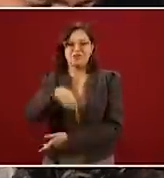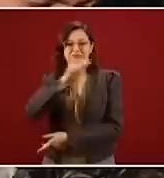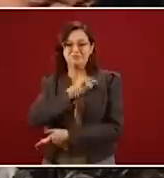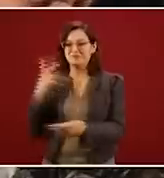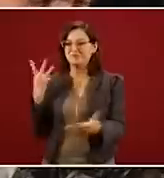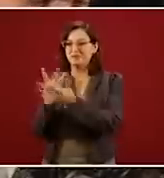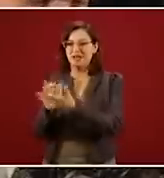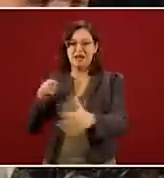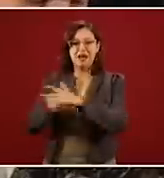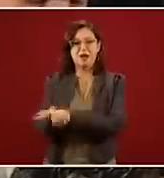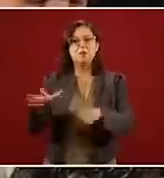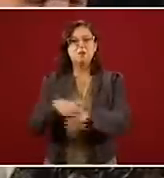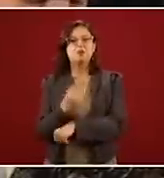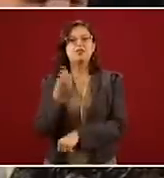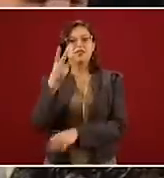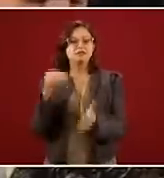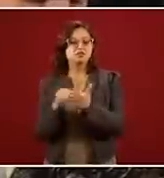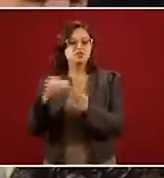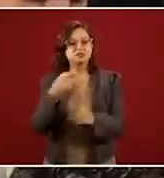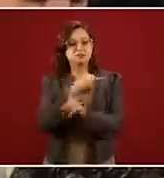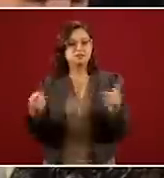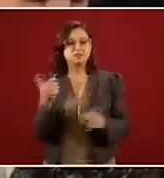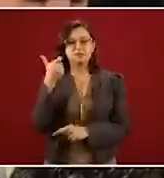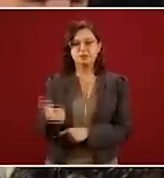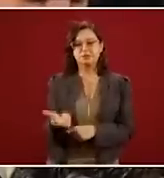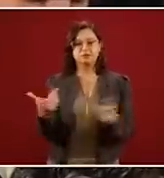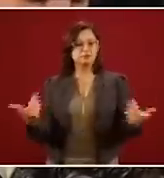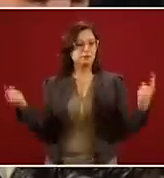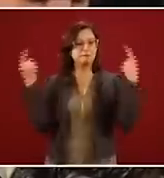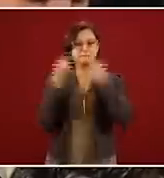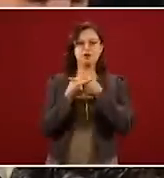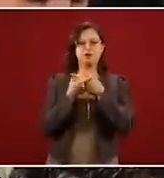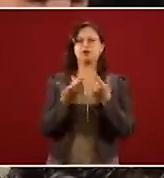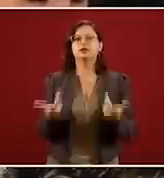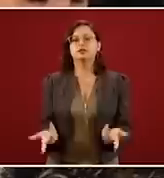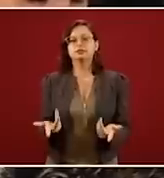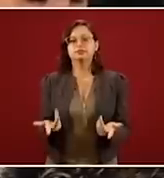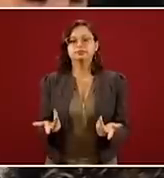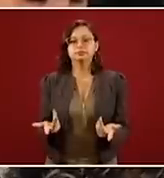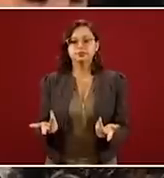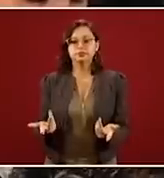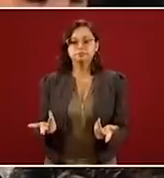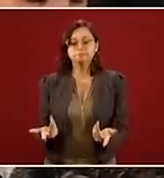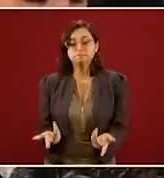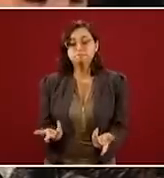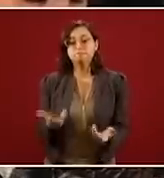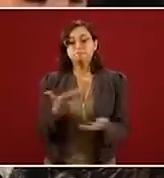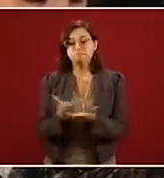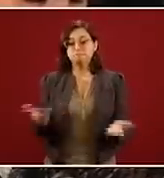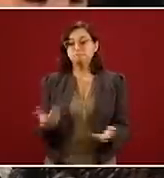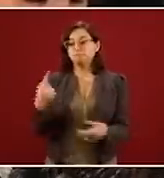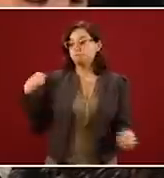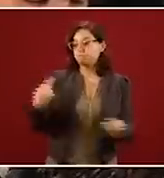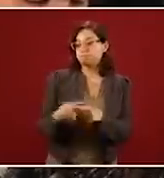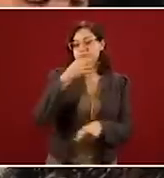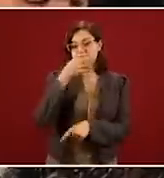solo 3,5 millones de pesos. Preguntarle por un lado esta decisión que se da a conocer apenas en las